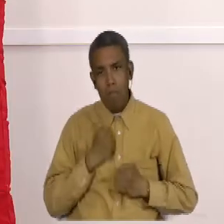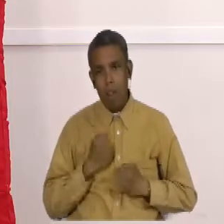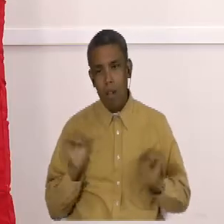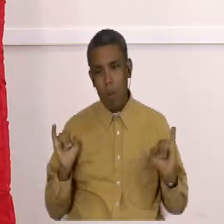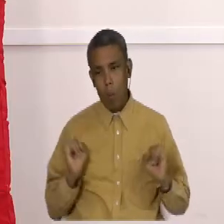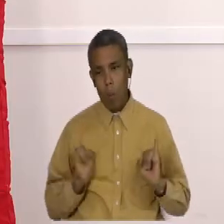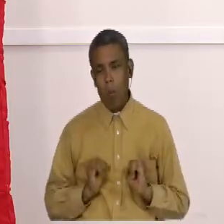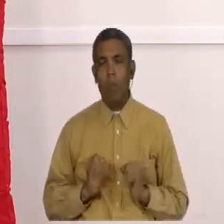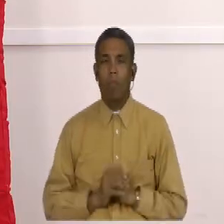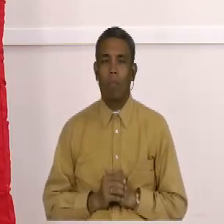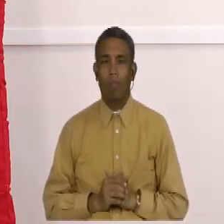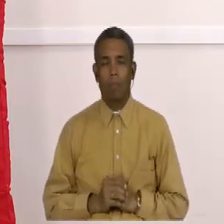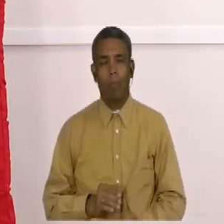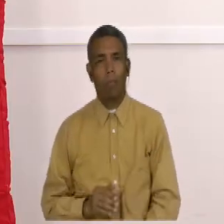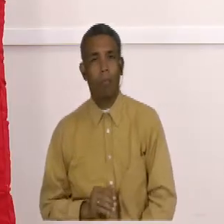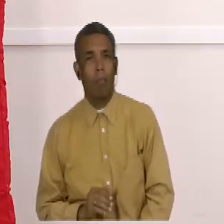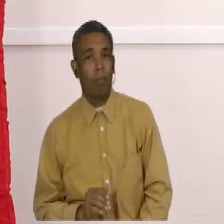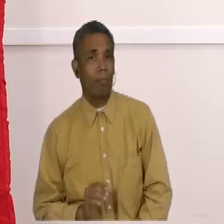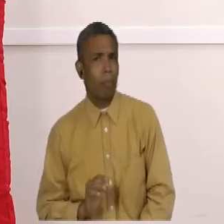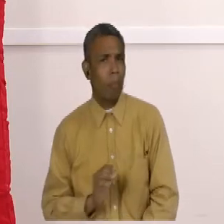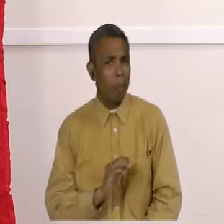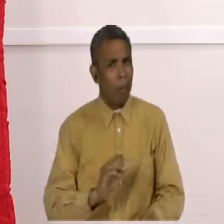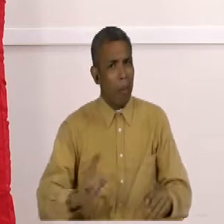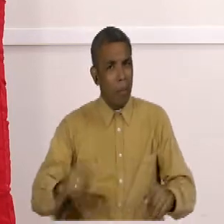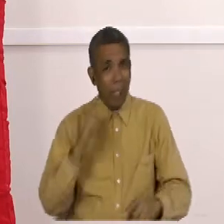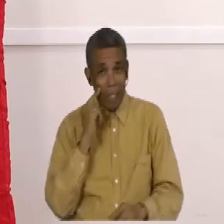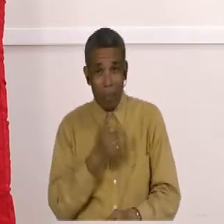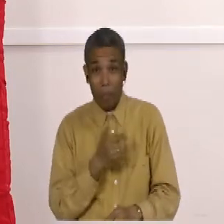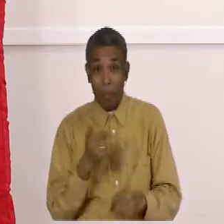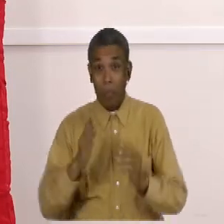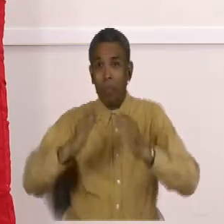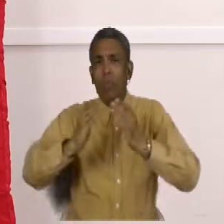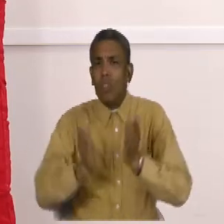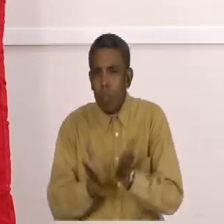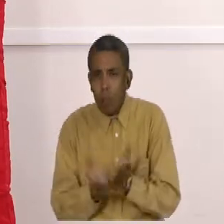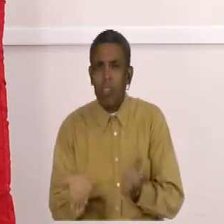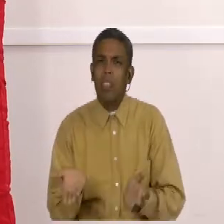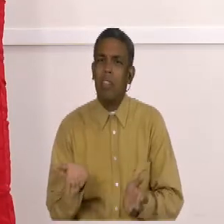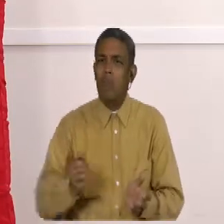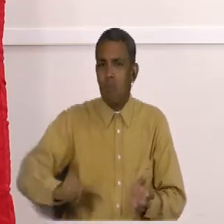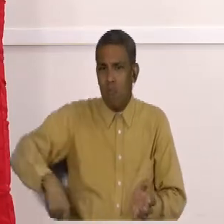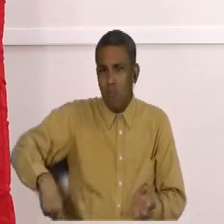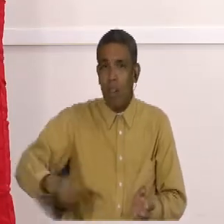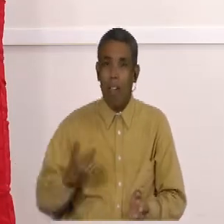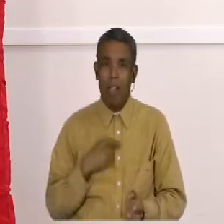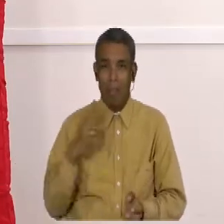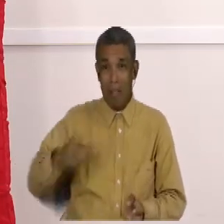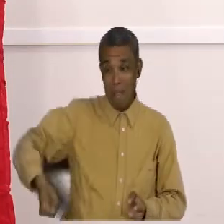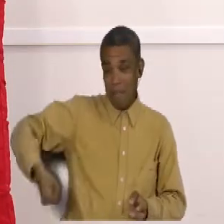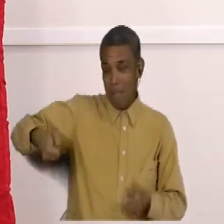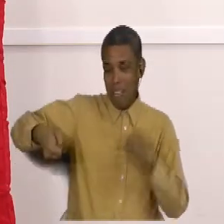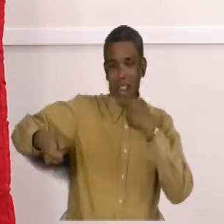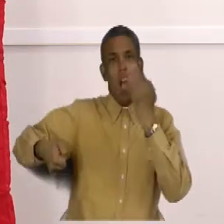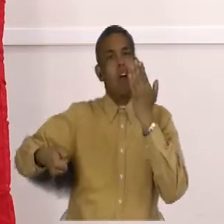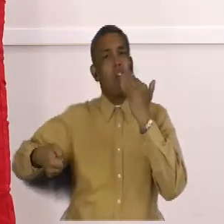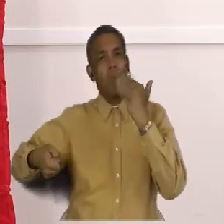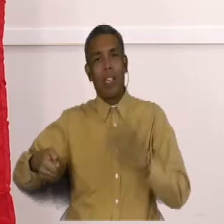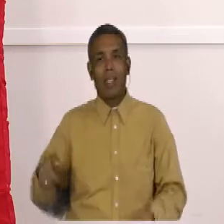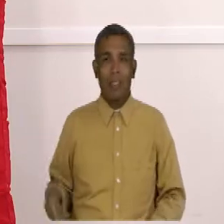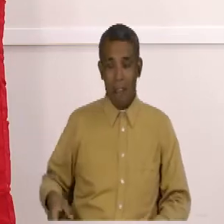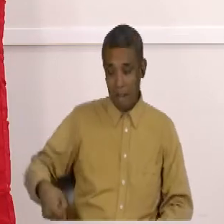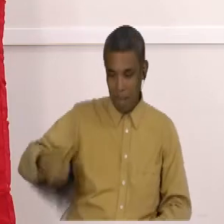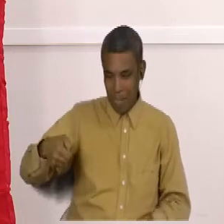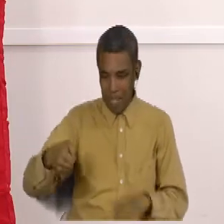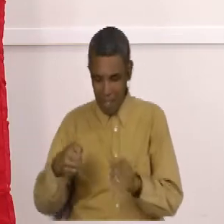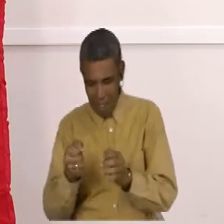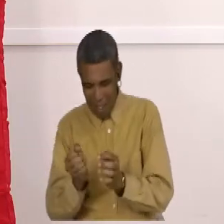a los chicos lo que venden en paquete, los jugos que venden también en cajita, y se nos olvida el sándwich, la frutica, que nuestro hijo